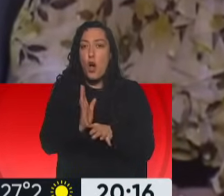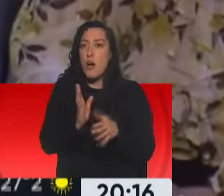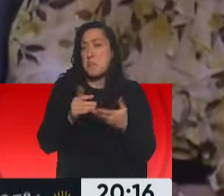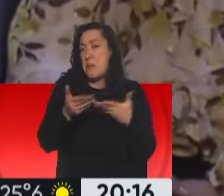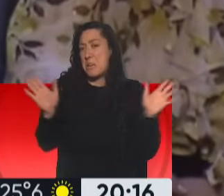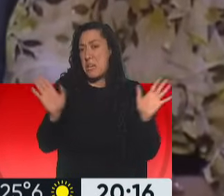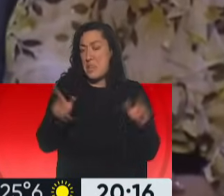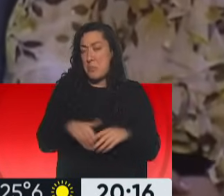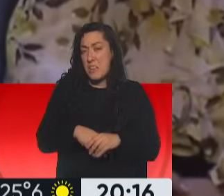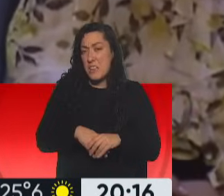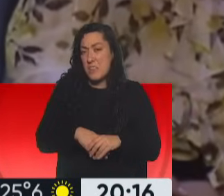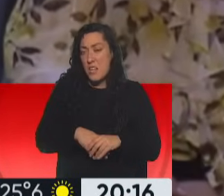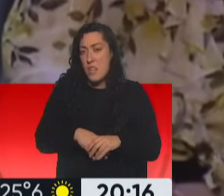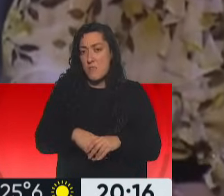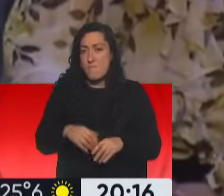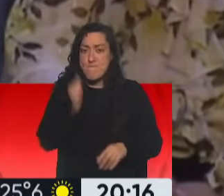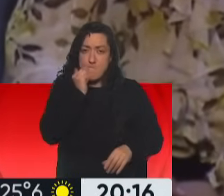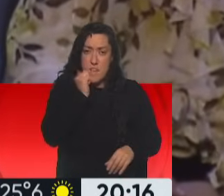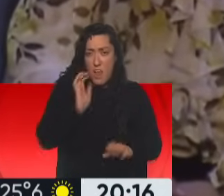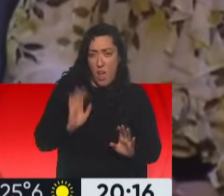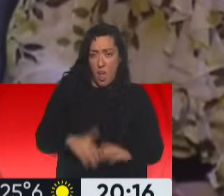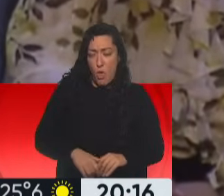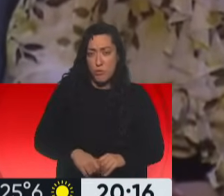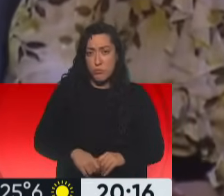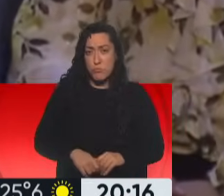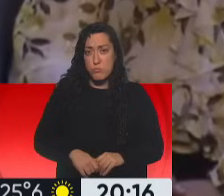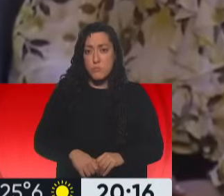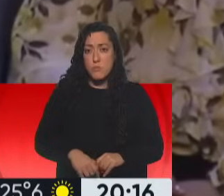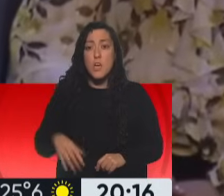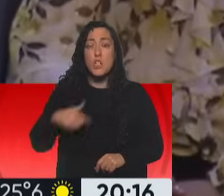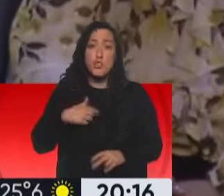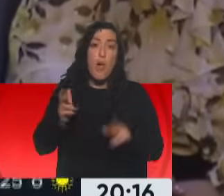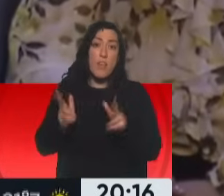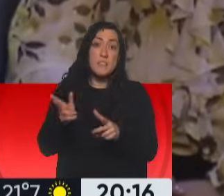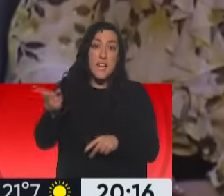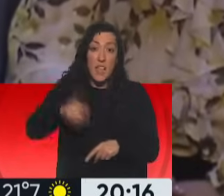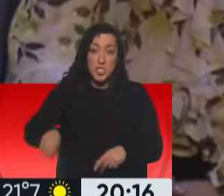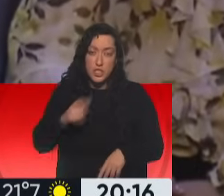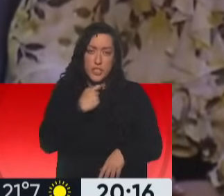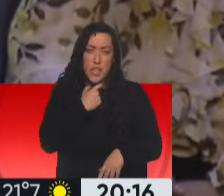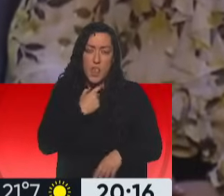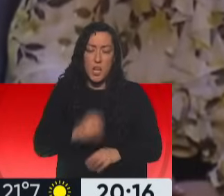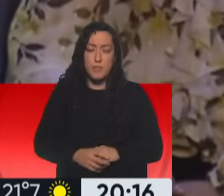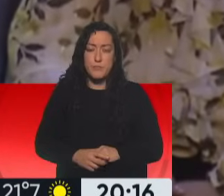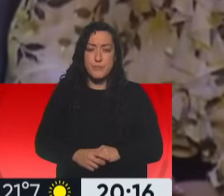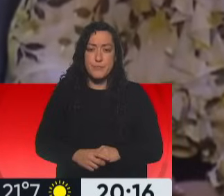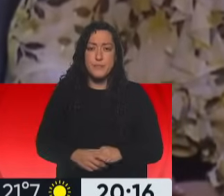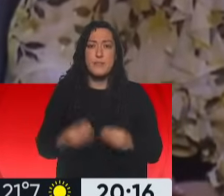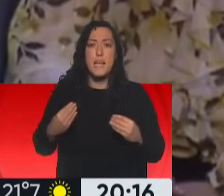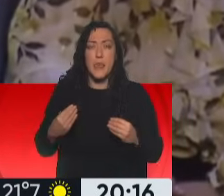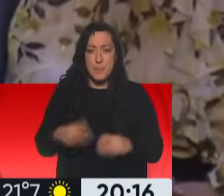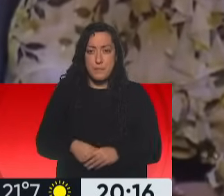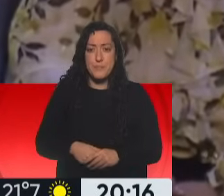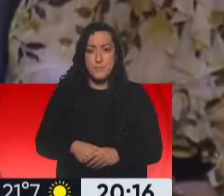abierta, descarada. Yo les quiero decir que nada de eso